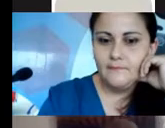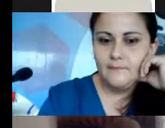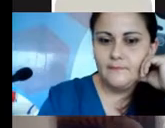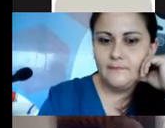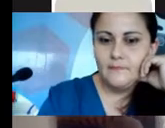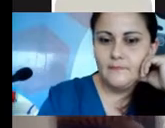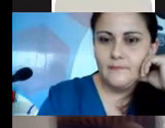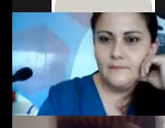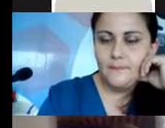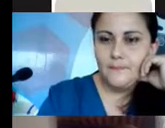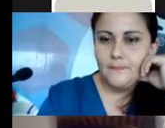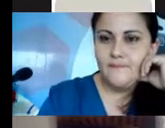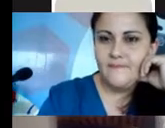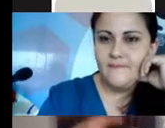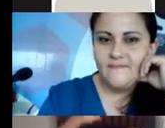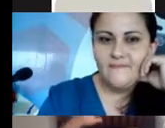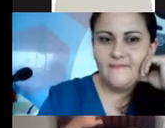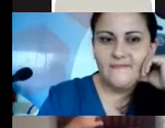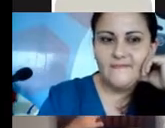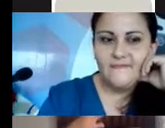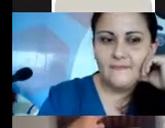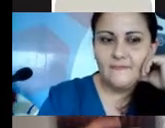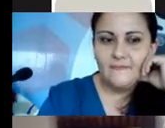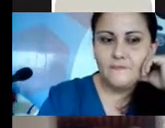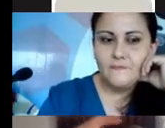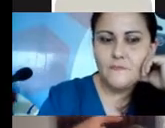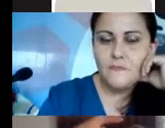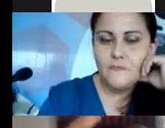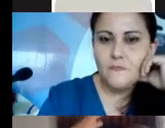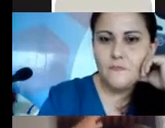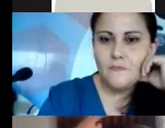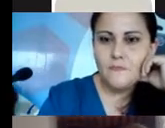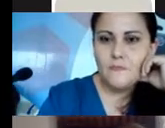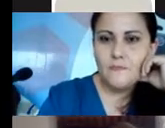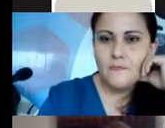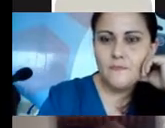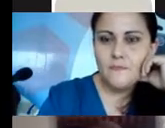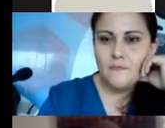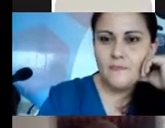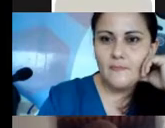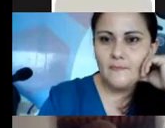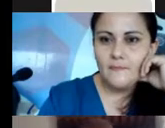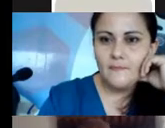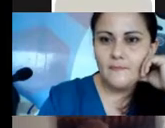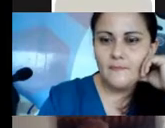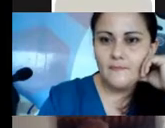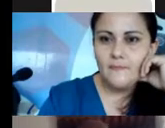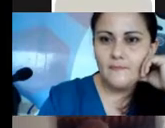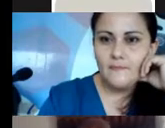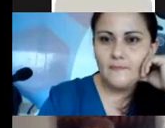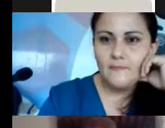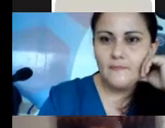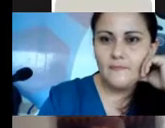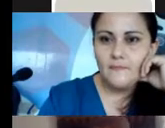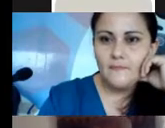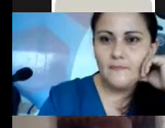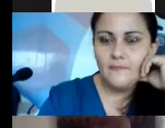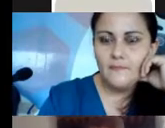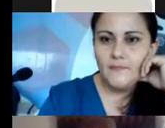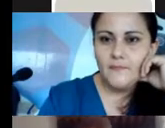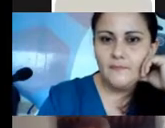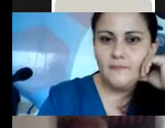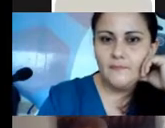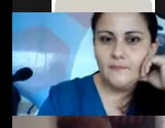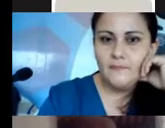10 pulgadas de altura, tengo 50 pulgadas de altura, crecí 2 pulgadas, me equivalen a 1 pulgada de aumento de la profundidad de la